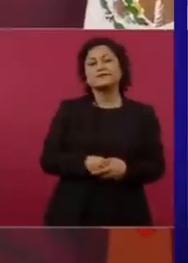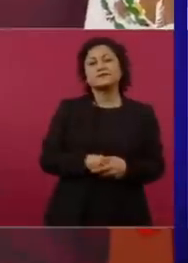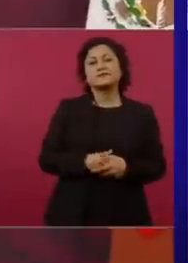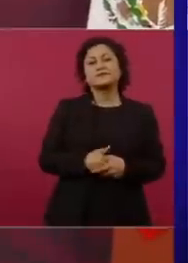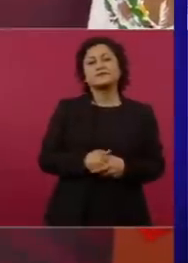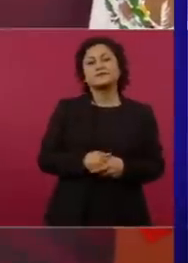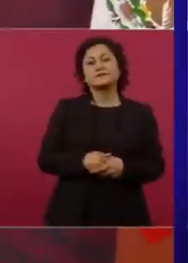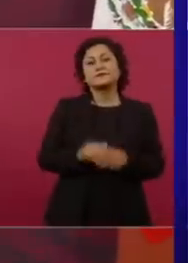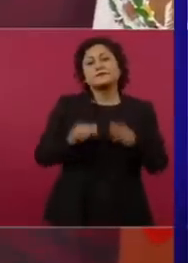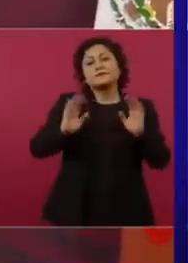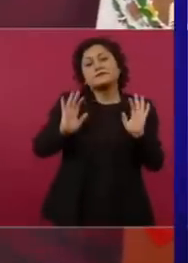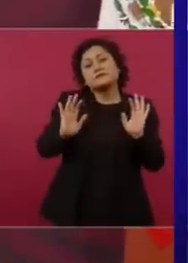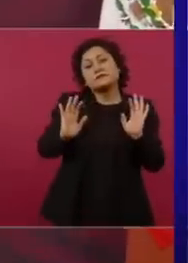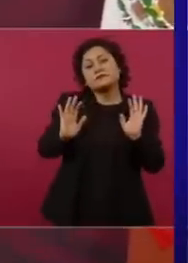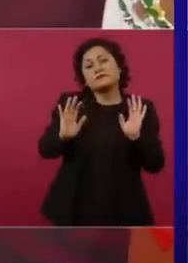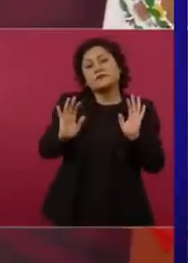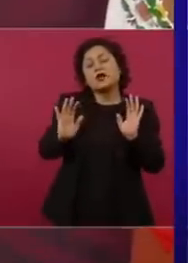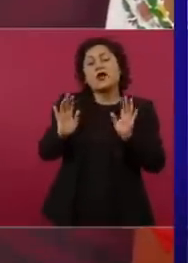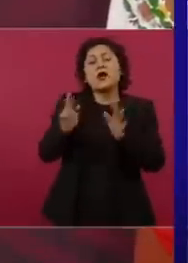se queda en pausa.